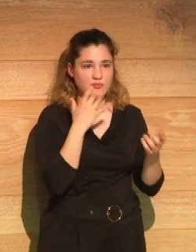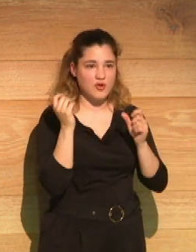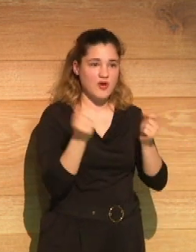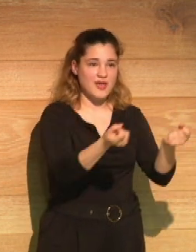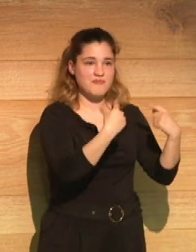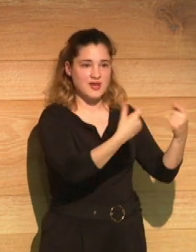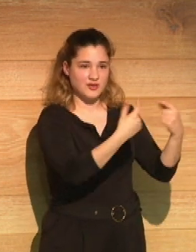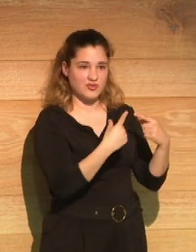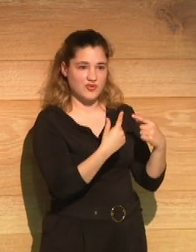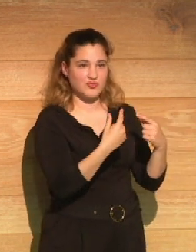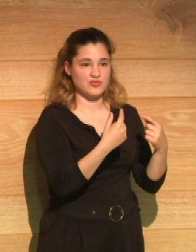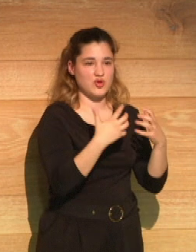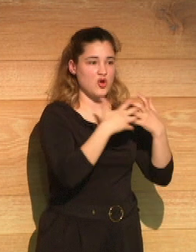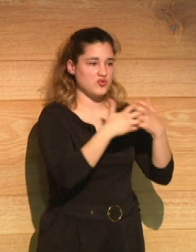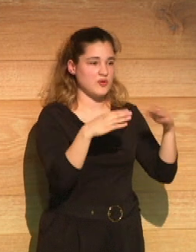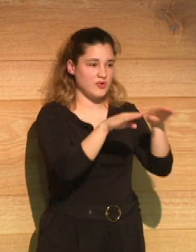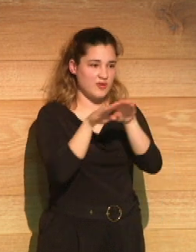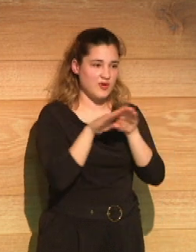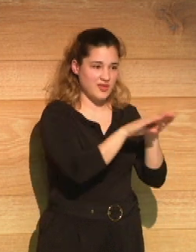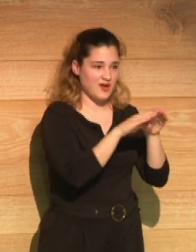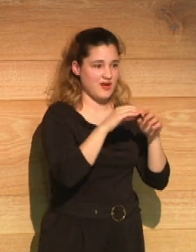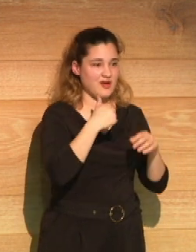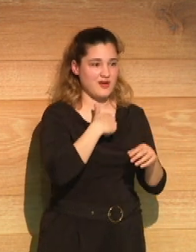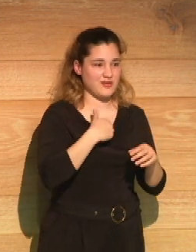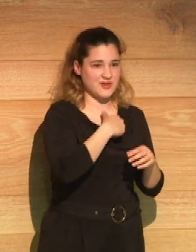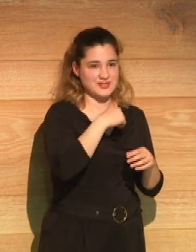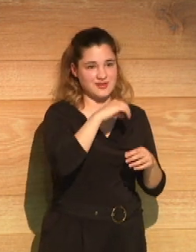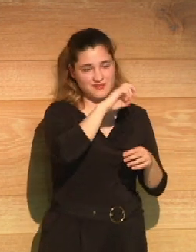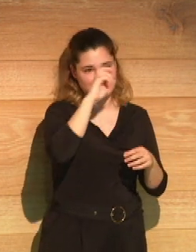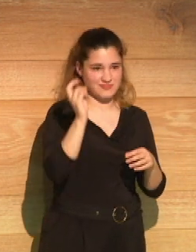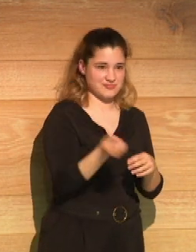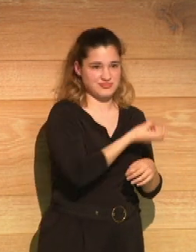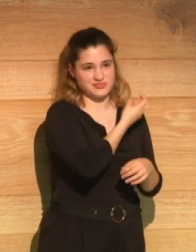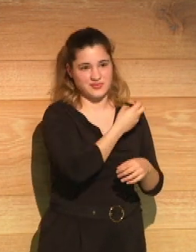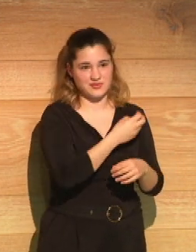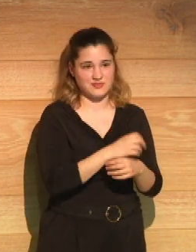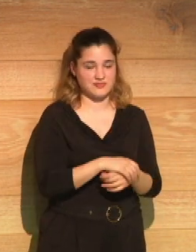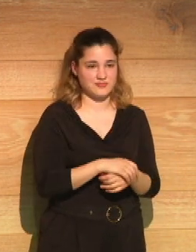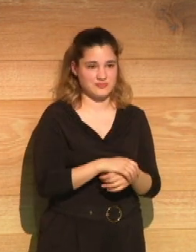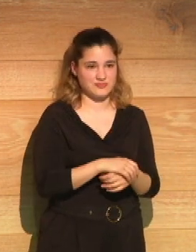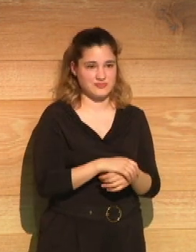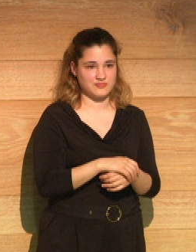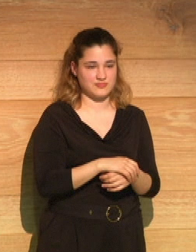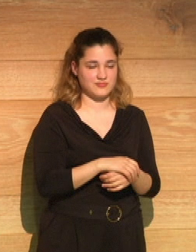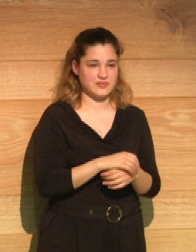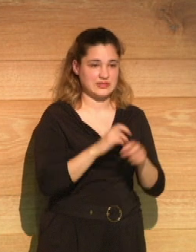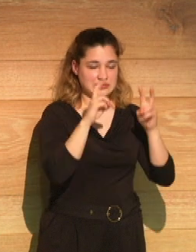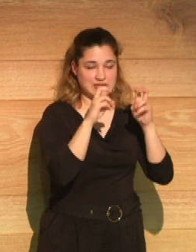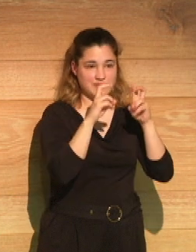inmigración, lucha por la igualdad, diversidad de género, equidad social, etcétera, son temas de las agendas